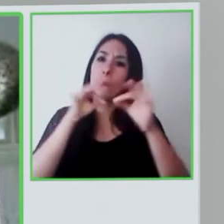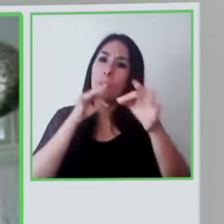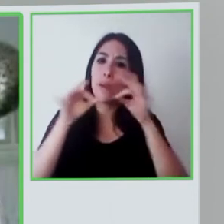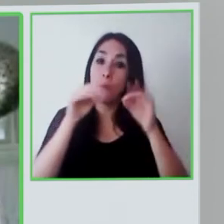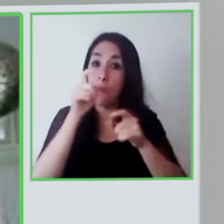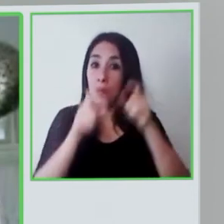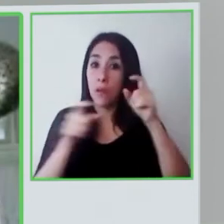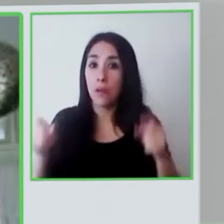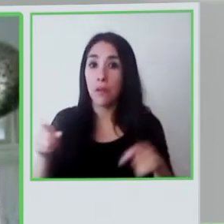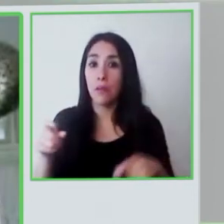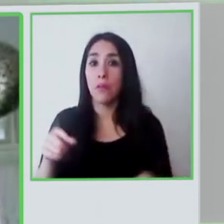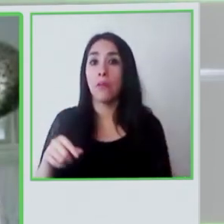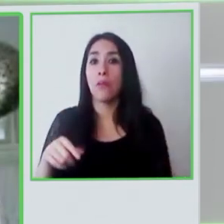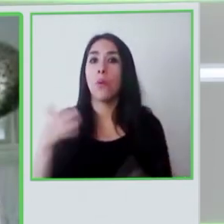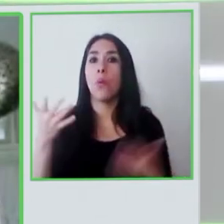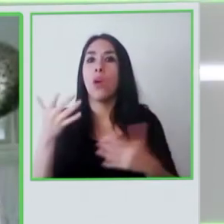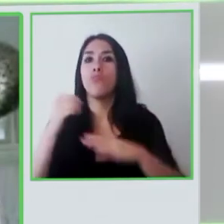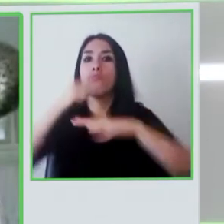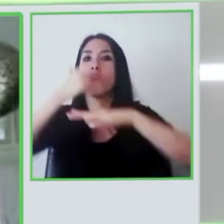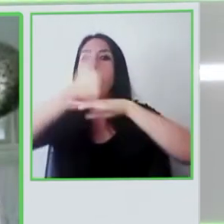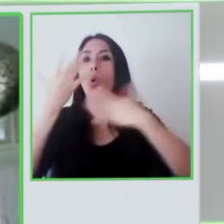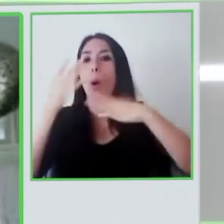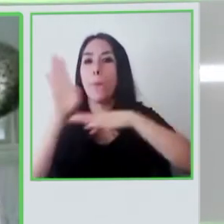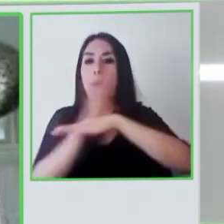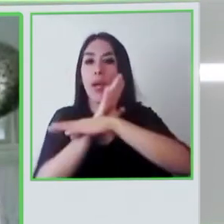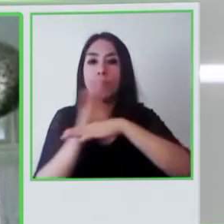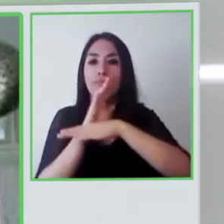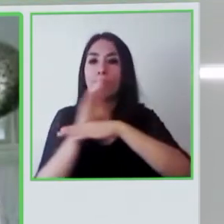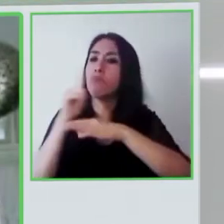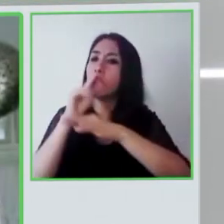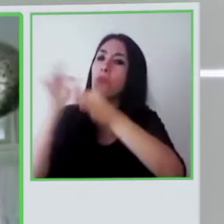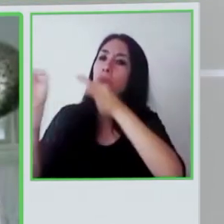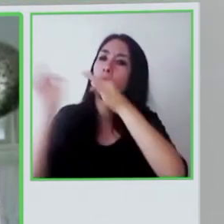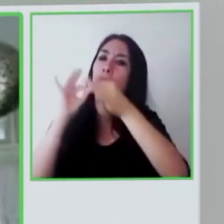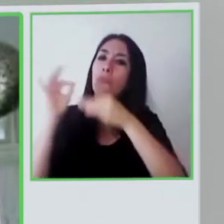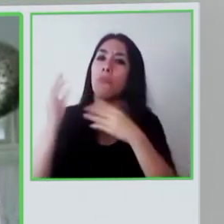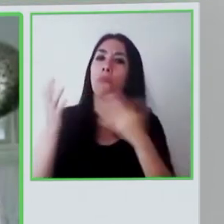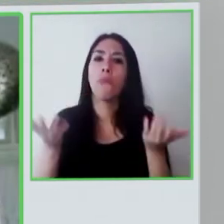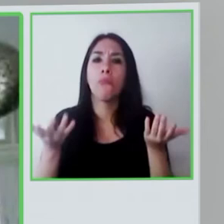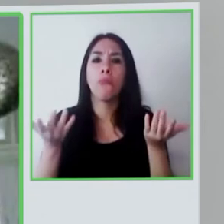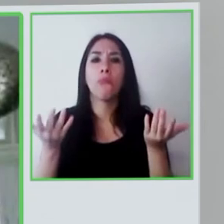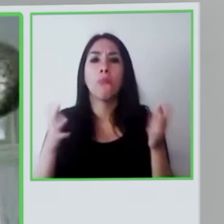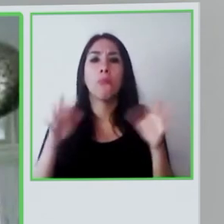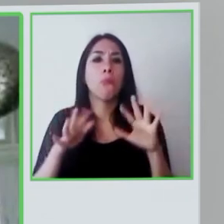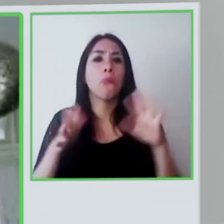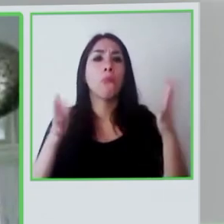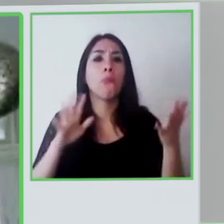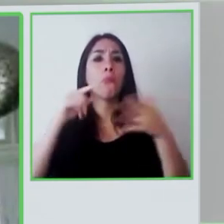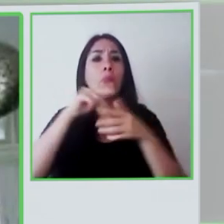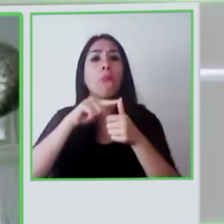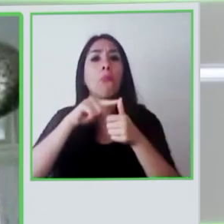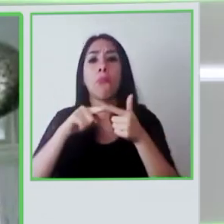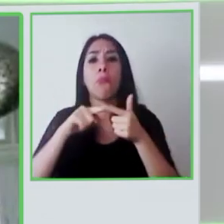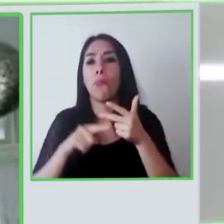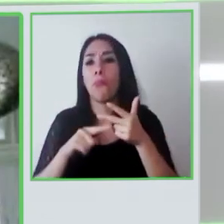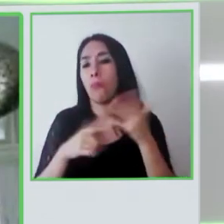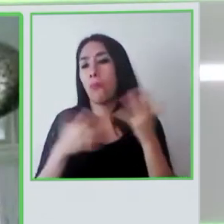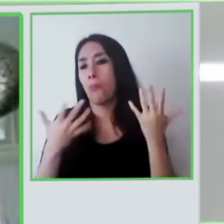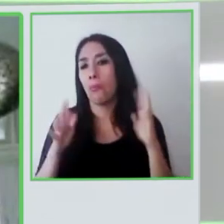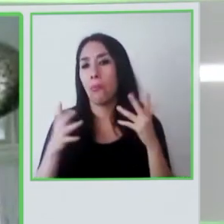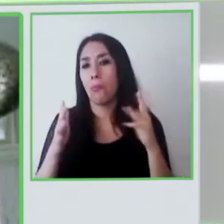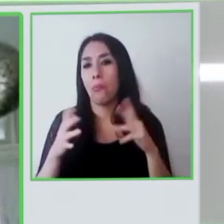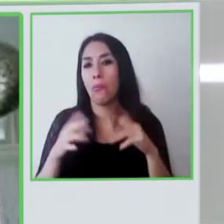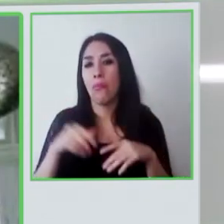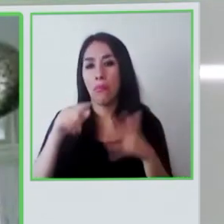trabajamos y los empleadores con los que trabajamos que hay cuatro cosas directamente que tienen que aprender de las personas con